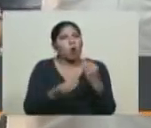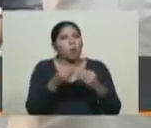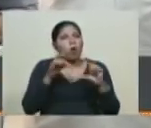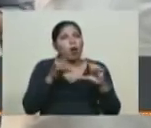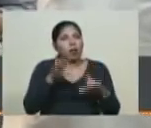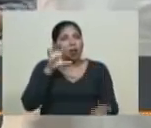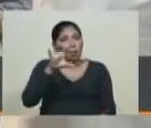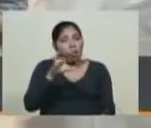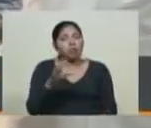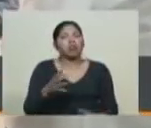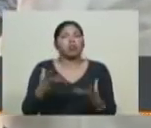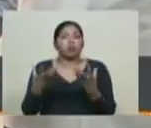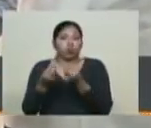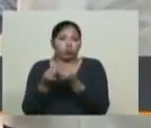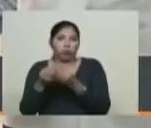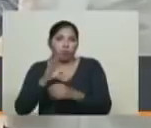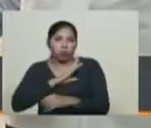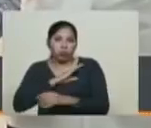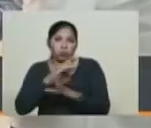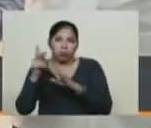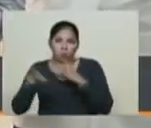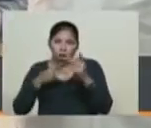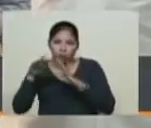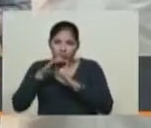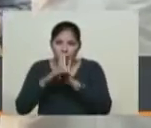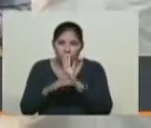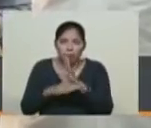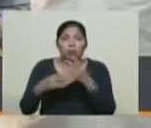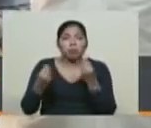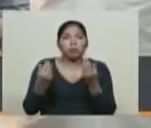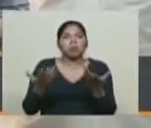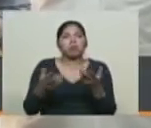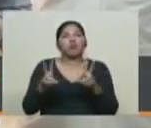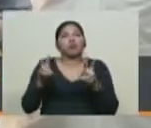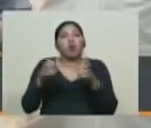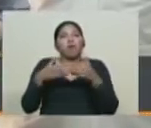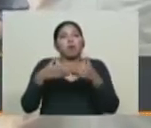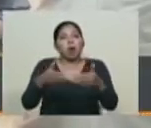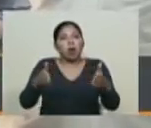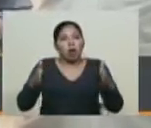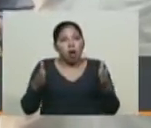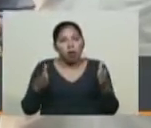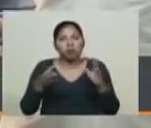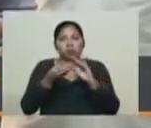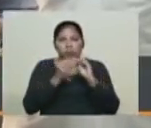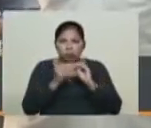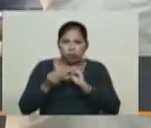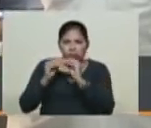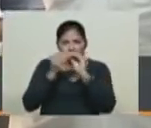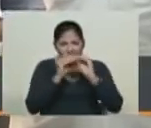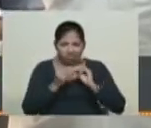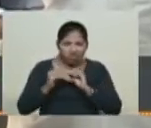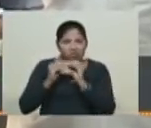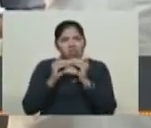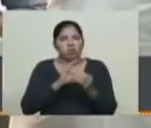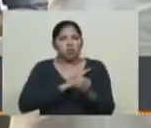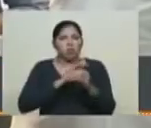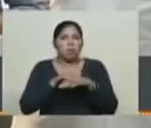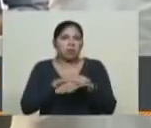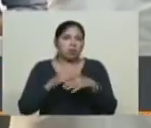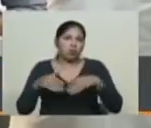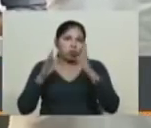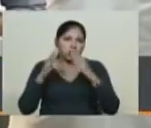de la agenda económica bolivariana, dando inauguración a un conjunto de obras que por parte del Ministerio de Salud se han